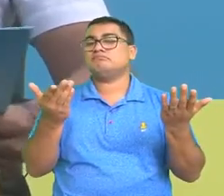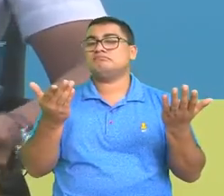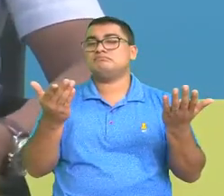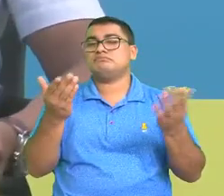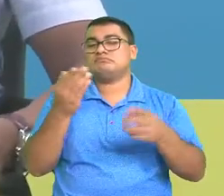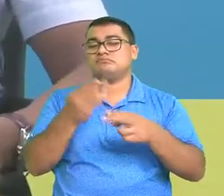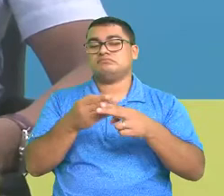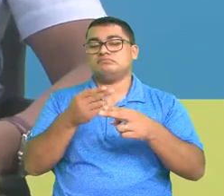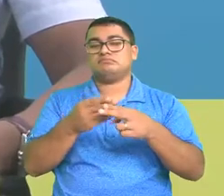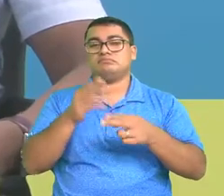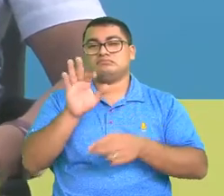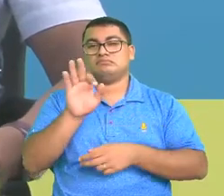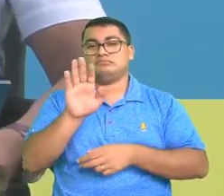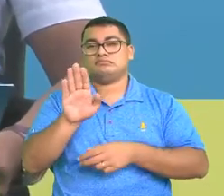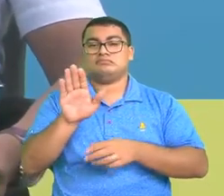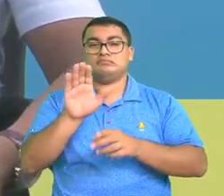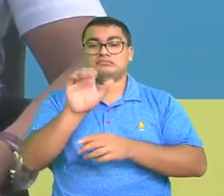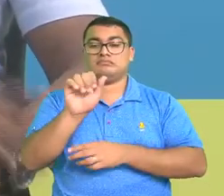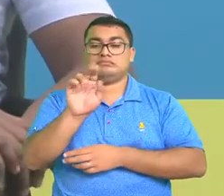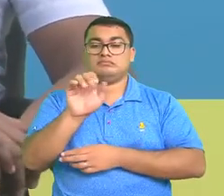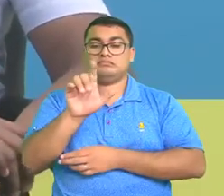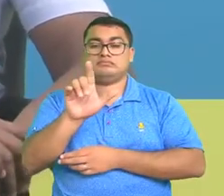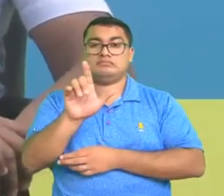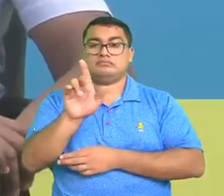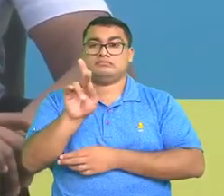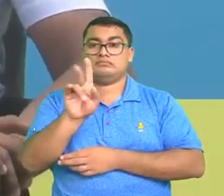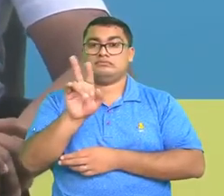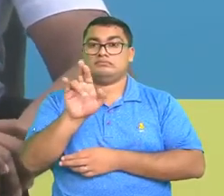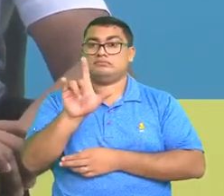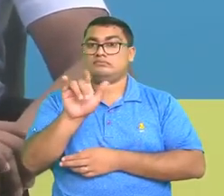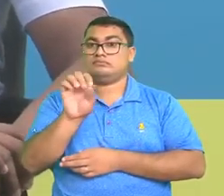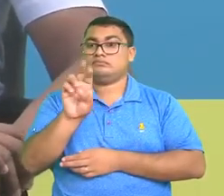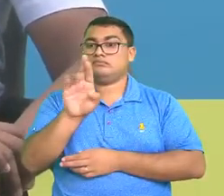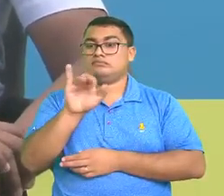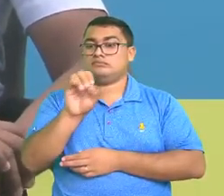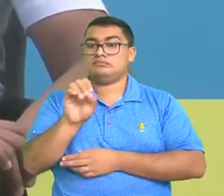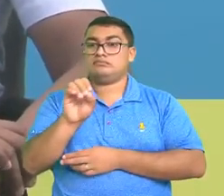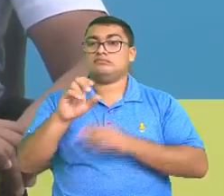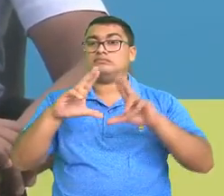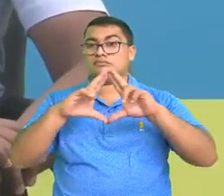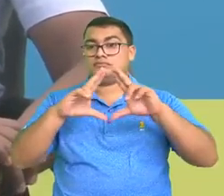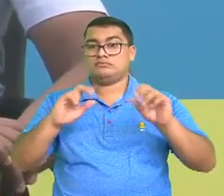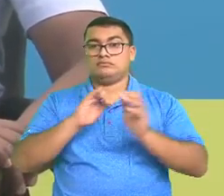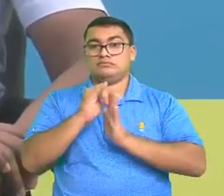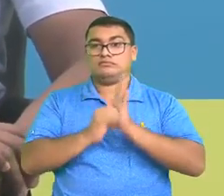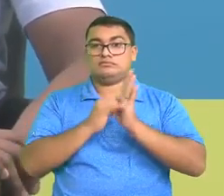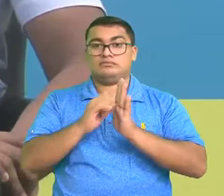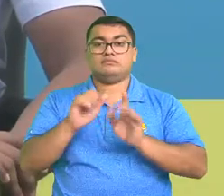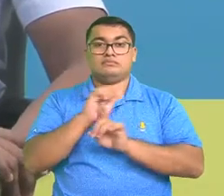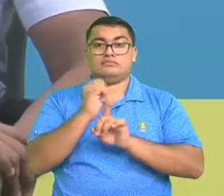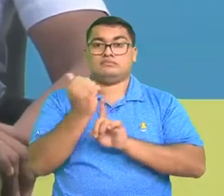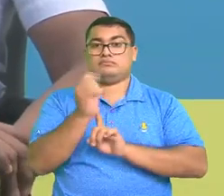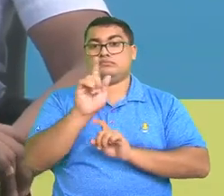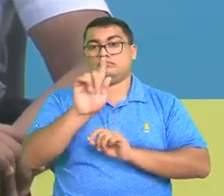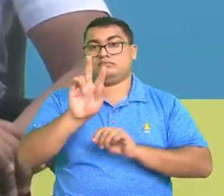Nosotros aparecemos en Facebook como Canal Parlamentario de Nicaragua y en YouTube como Asamblea TV. En YouTube usted podrá